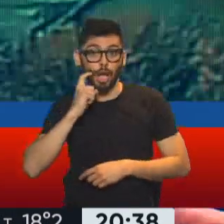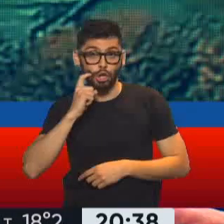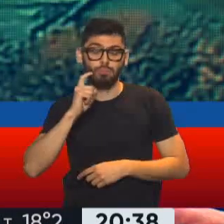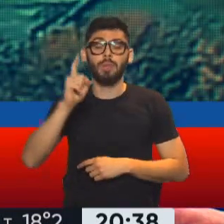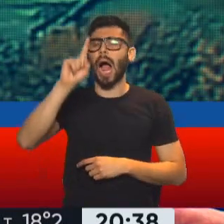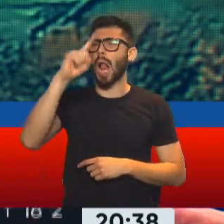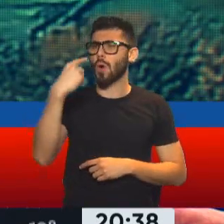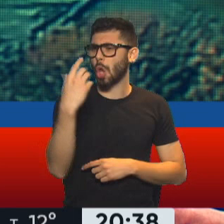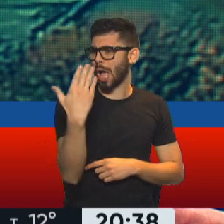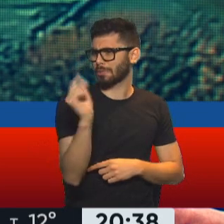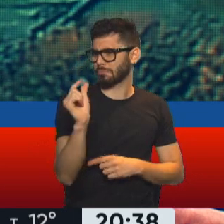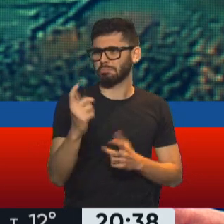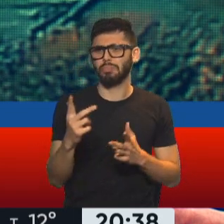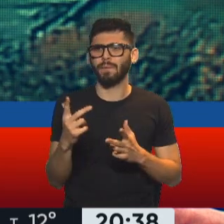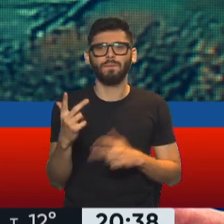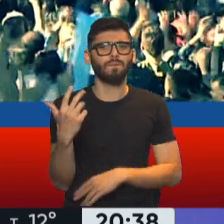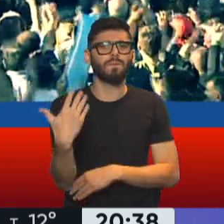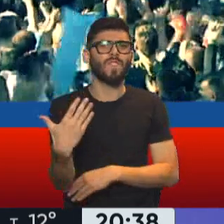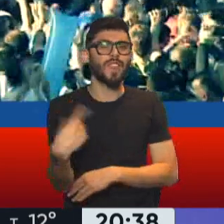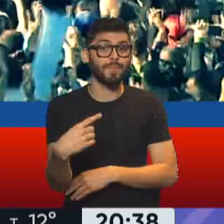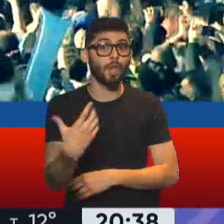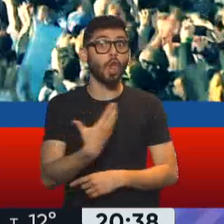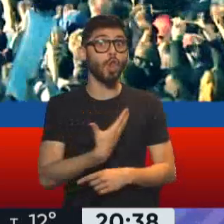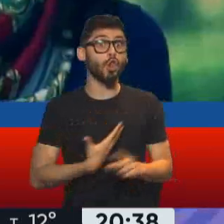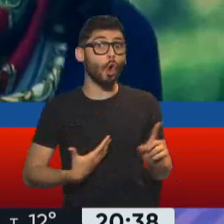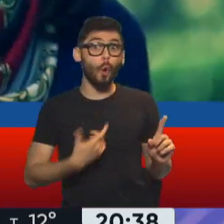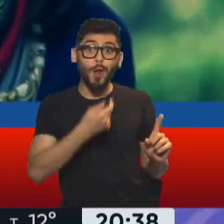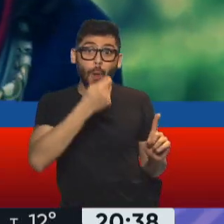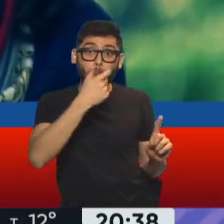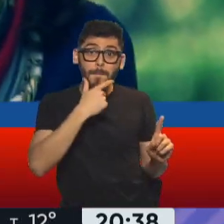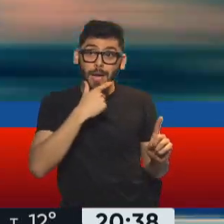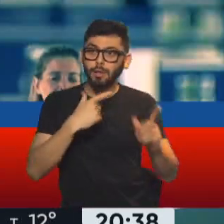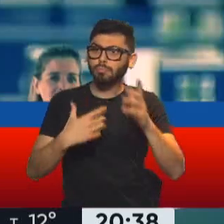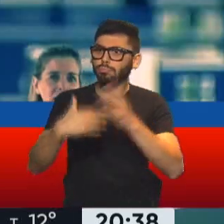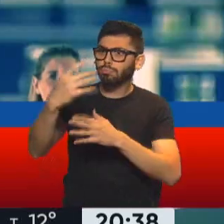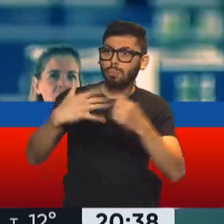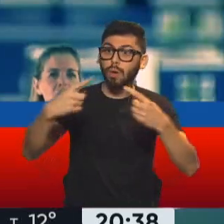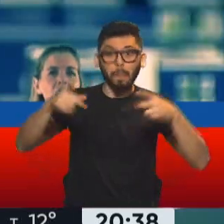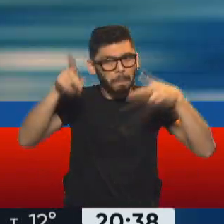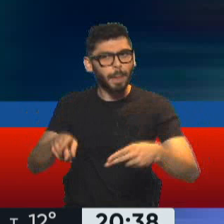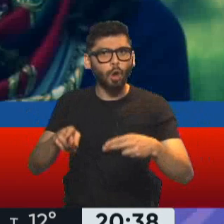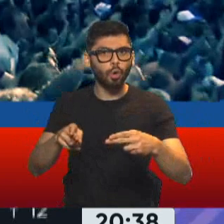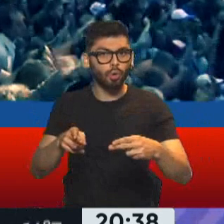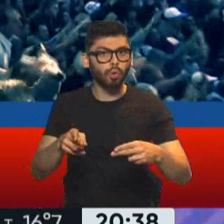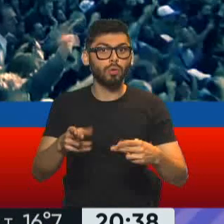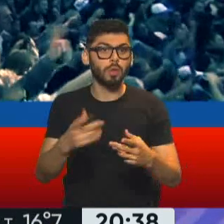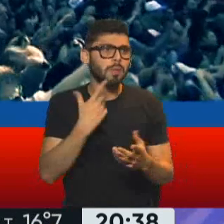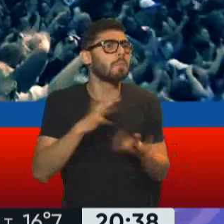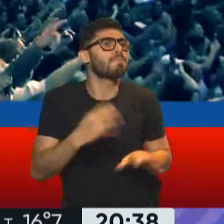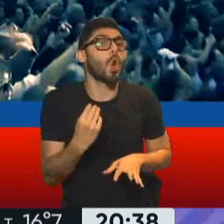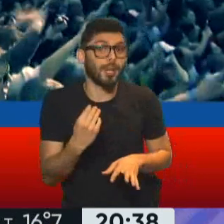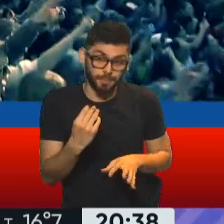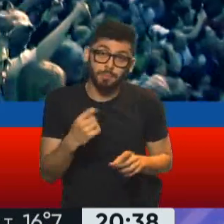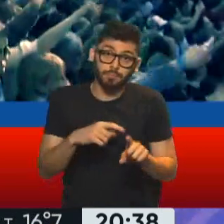Fernández hace horas nada más que el gobierno de Macri paralizó obras públicas. ¿Por qué se paralizó? Obras públicas que se